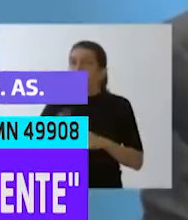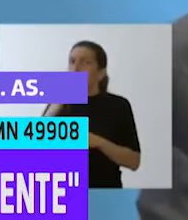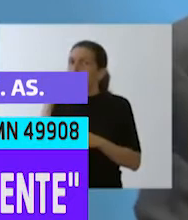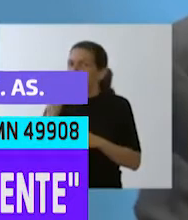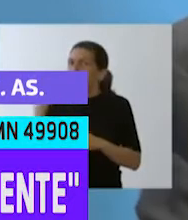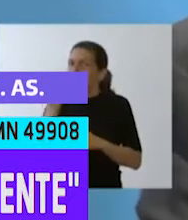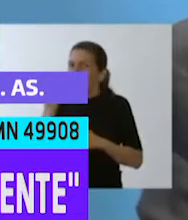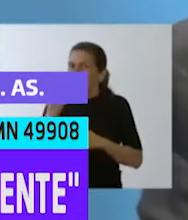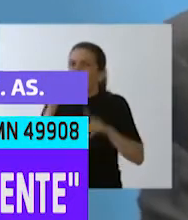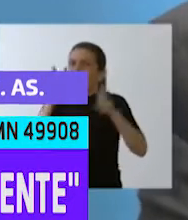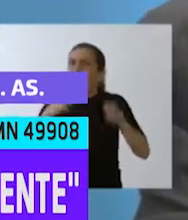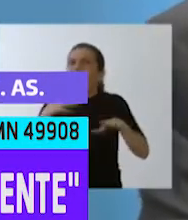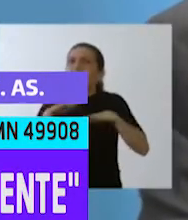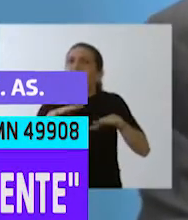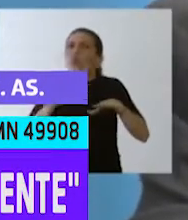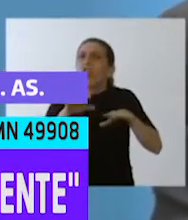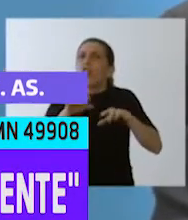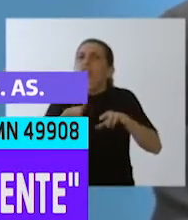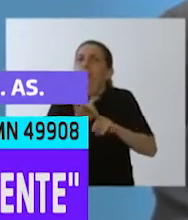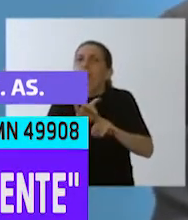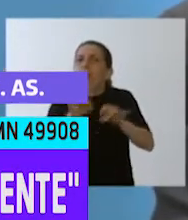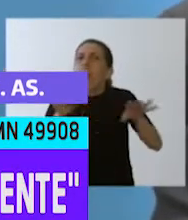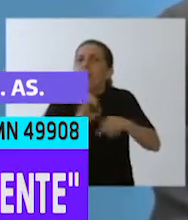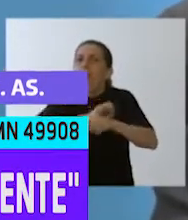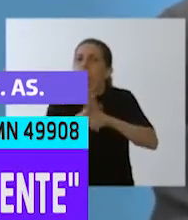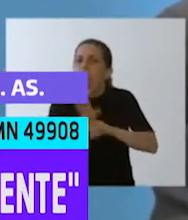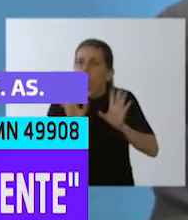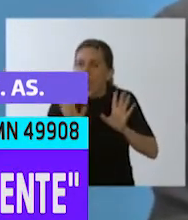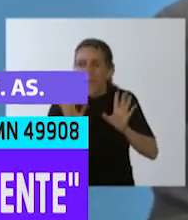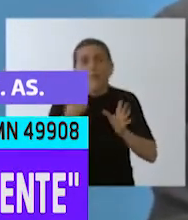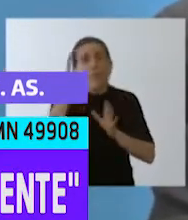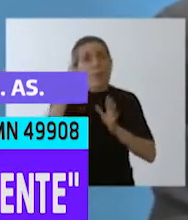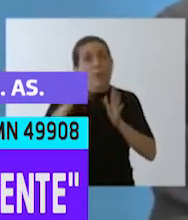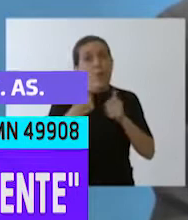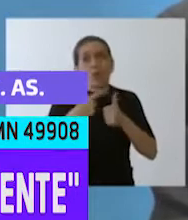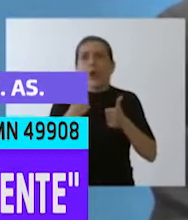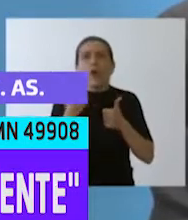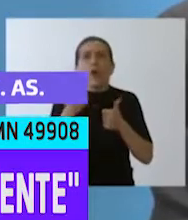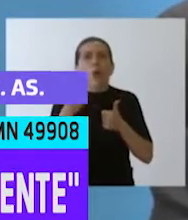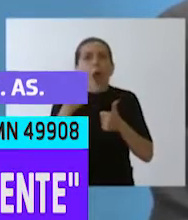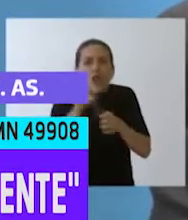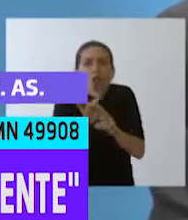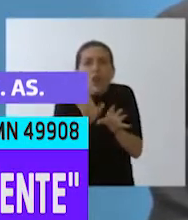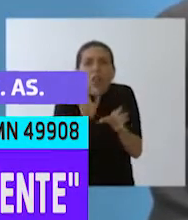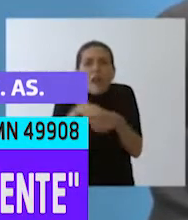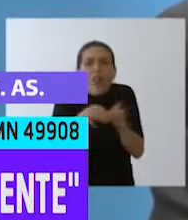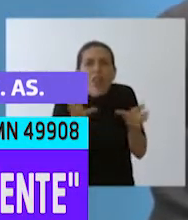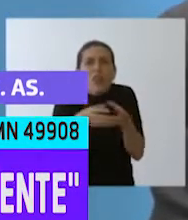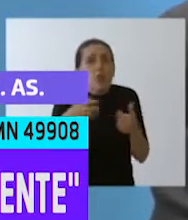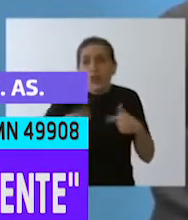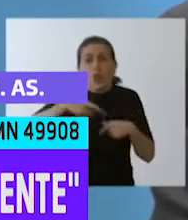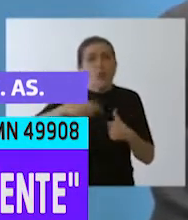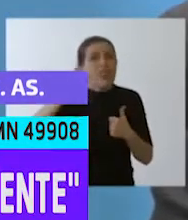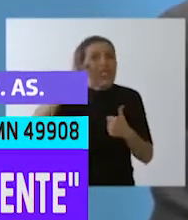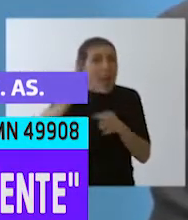de supresión de la curva, pero sí se habla de técnica de supresión. Las estrategias de supresión se basan